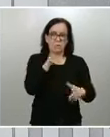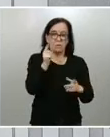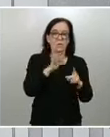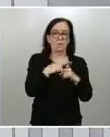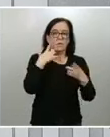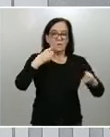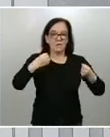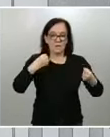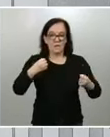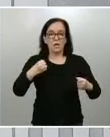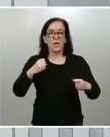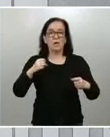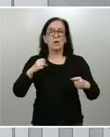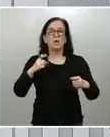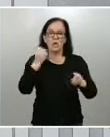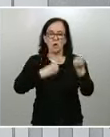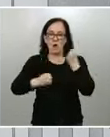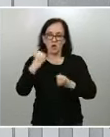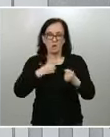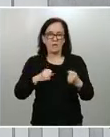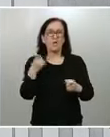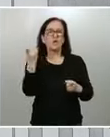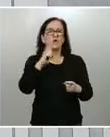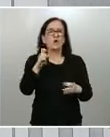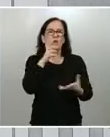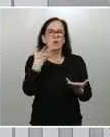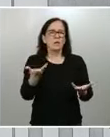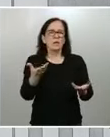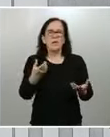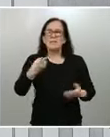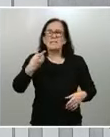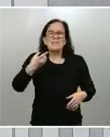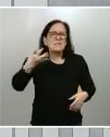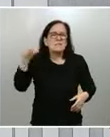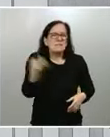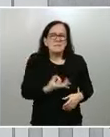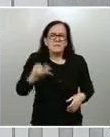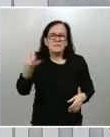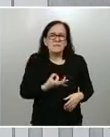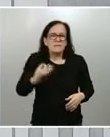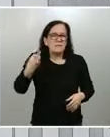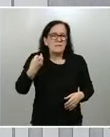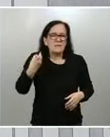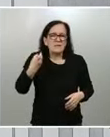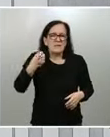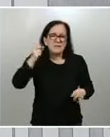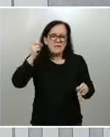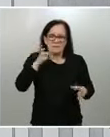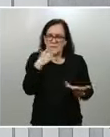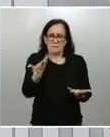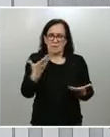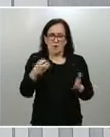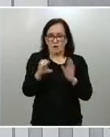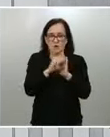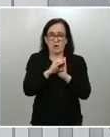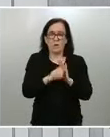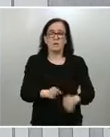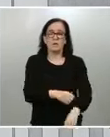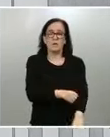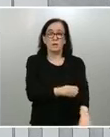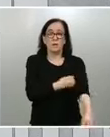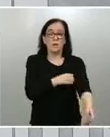no es necesario no es la mejor en es imprescindible esta herramienta institucional constitucional y lo será hasta que sea